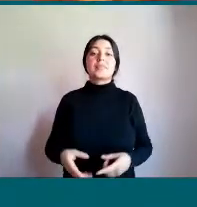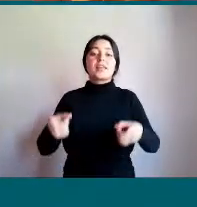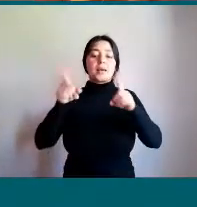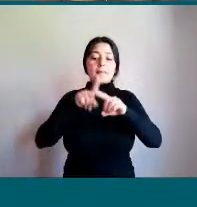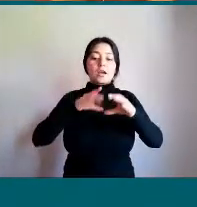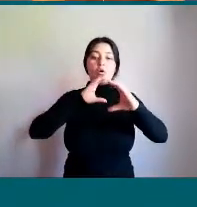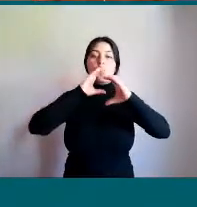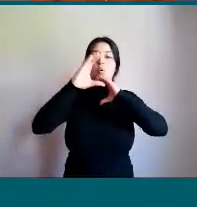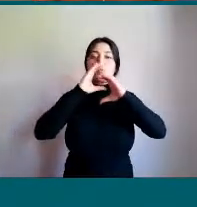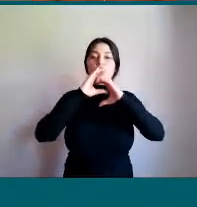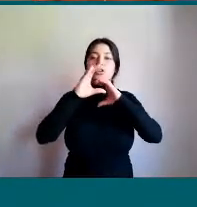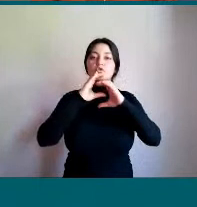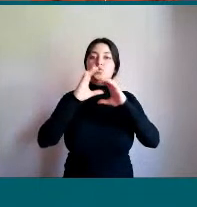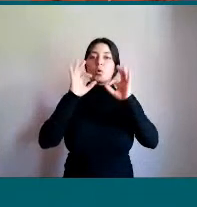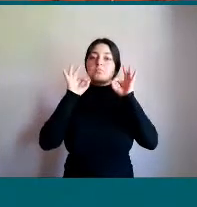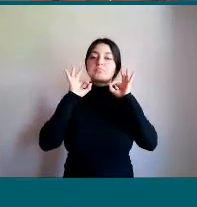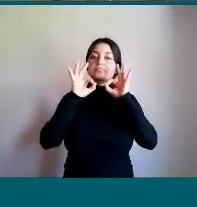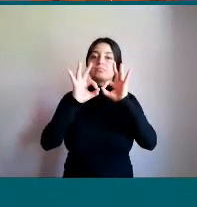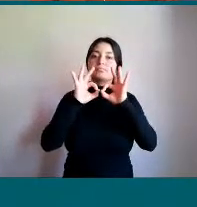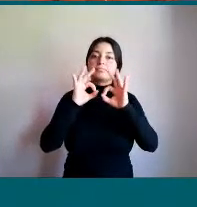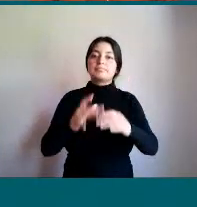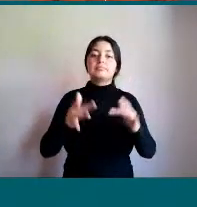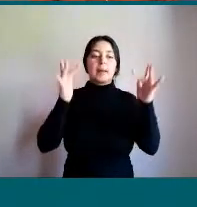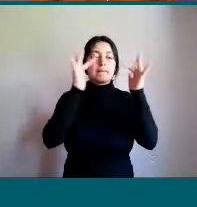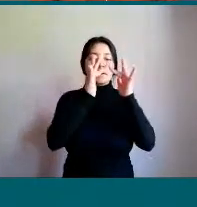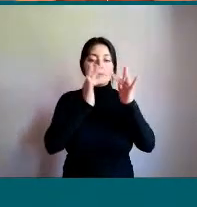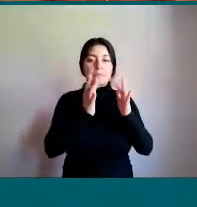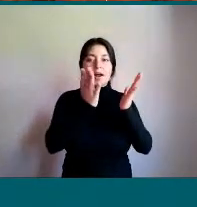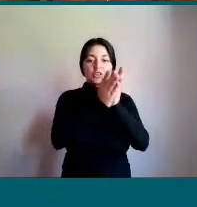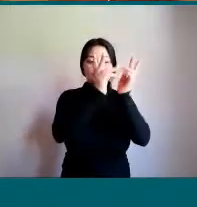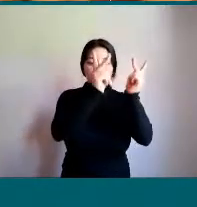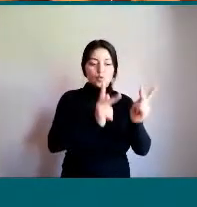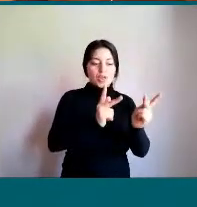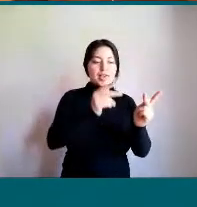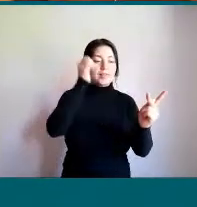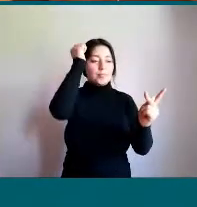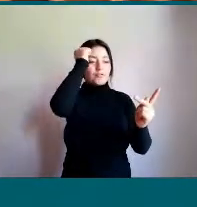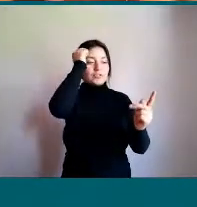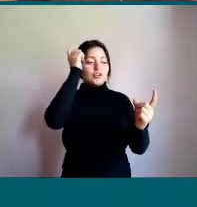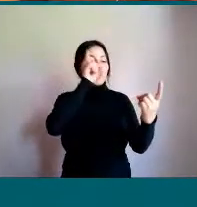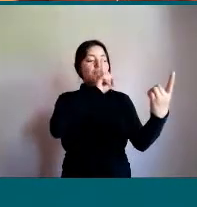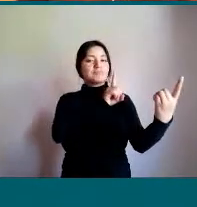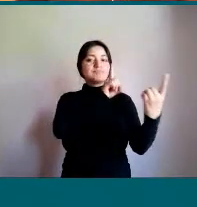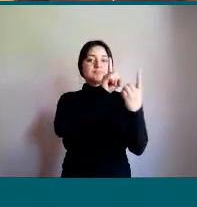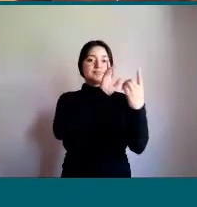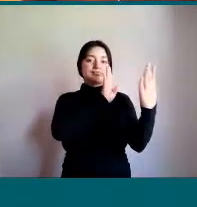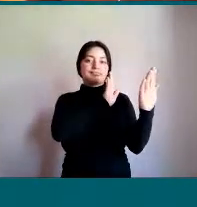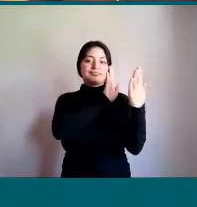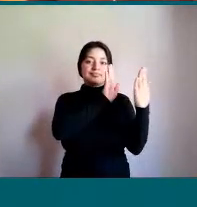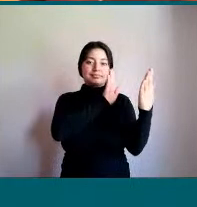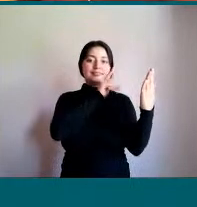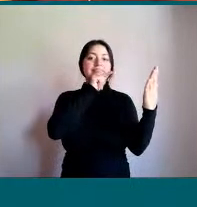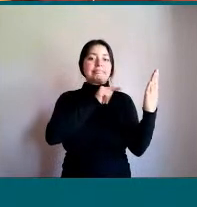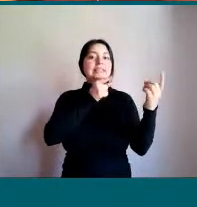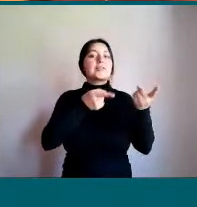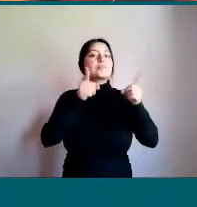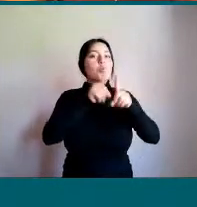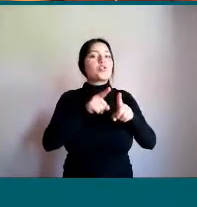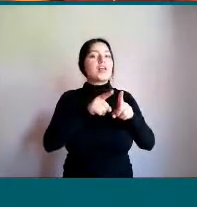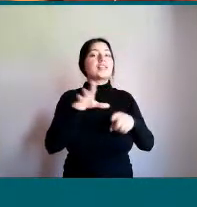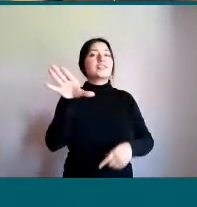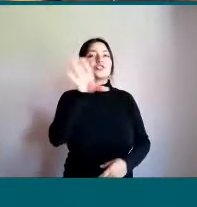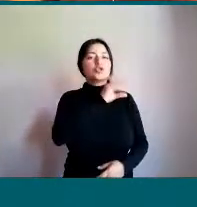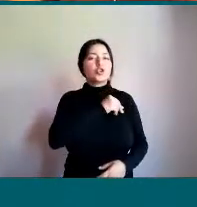comunicación. Vamos a generar muchísimo más vínculo con nuestro alumnado, porque es imposible dar feedback si no generamos este vínculo. Y a